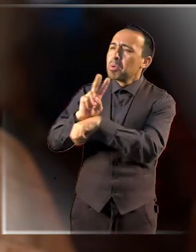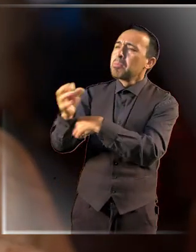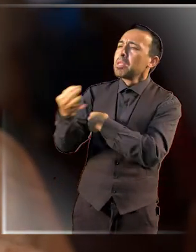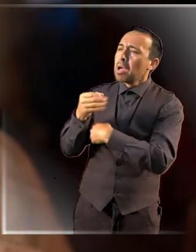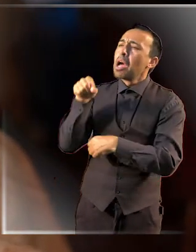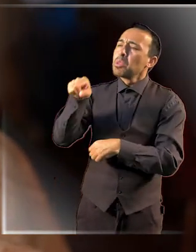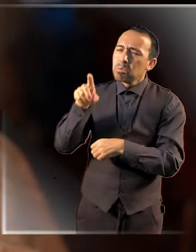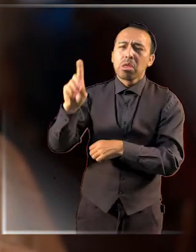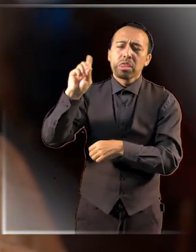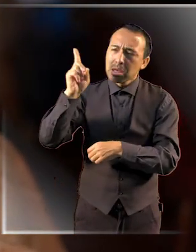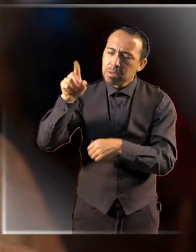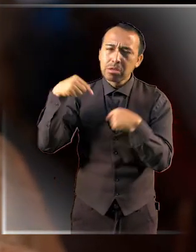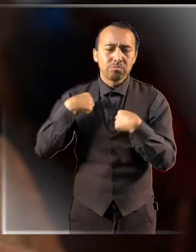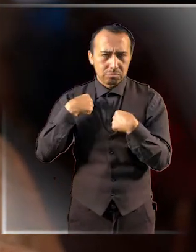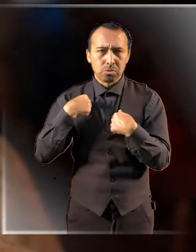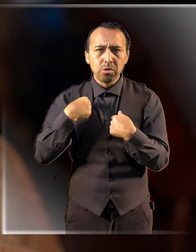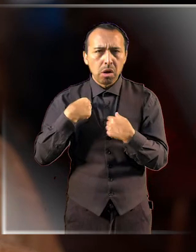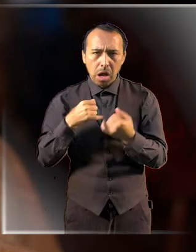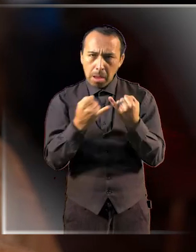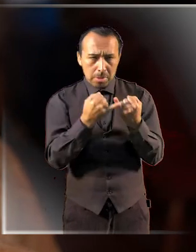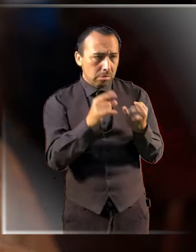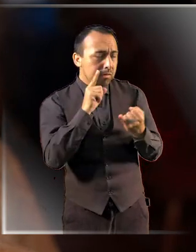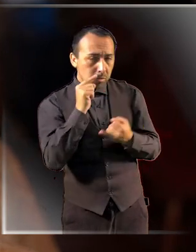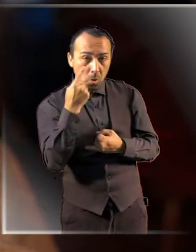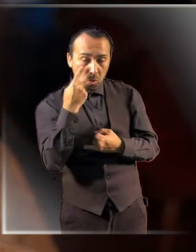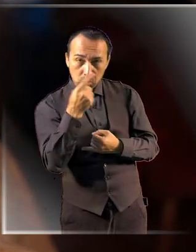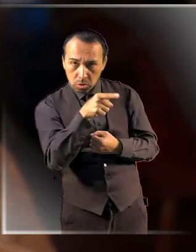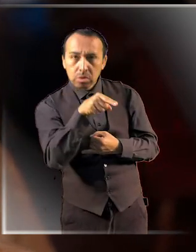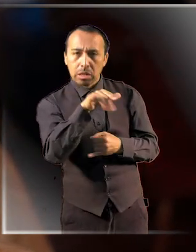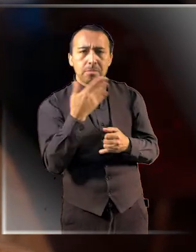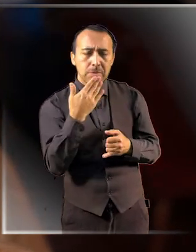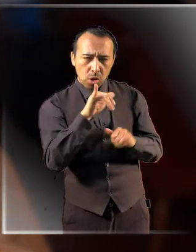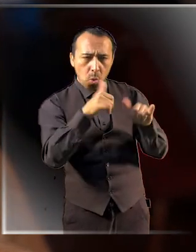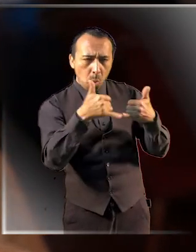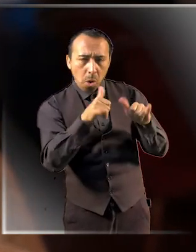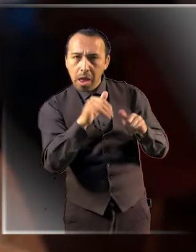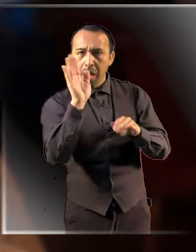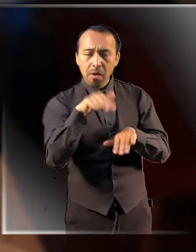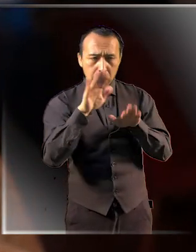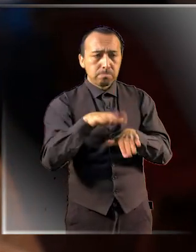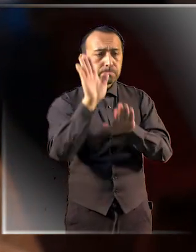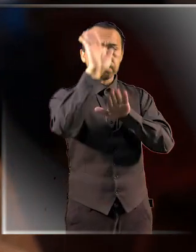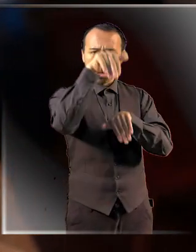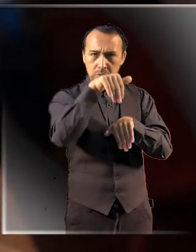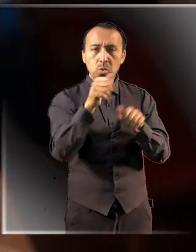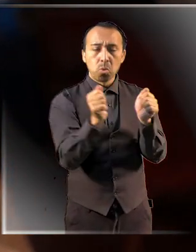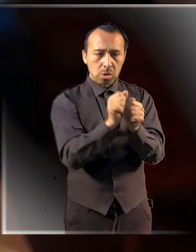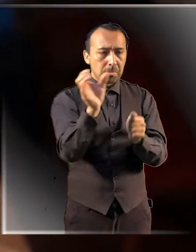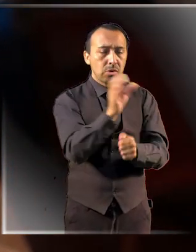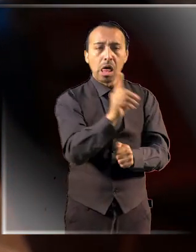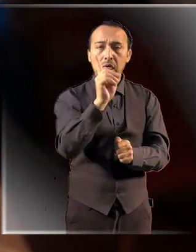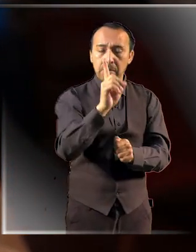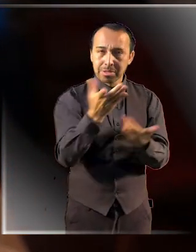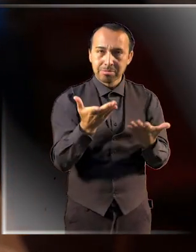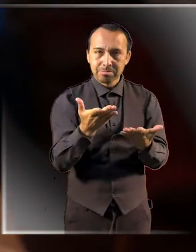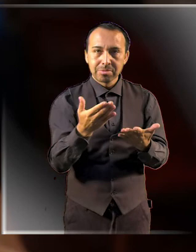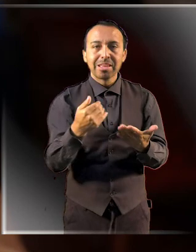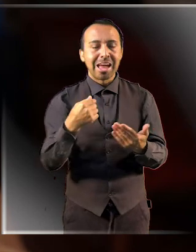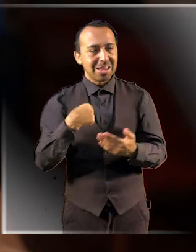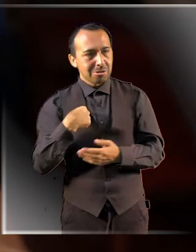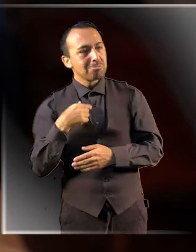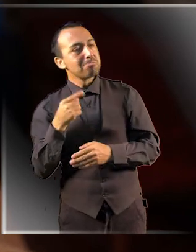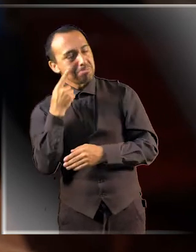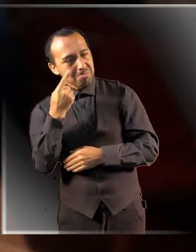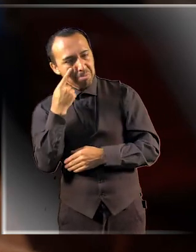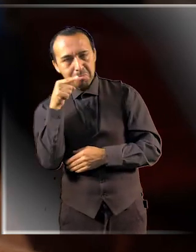ah, entonces tú eres discapacitado. Yo tengo un amigo que juega básquetbol con discapacitado. Y